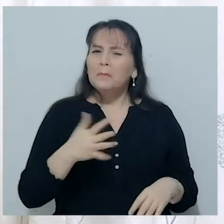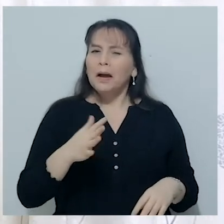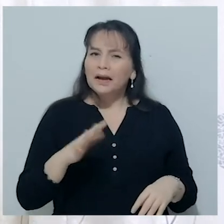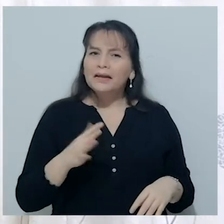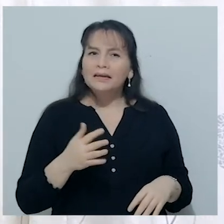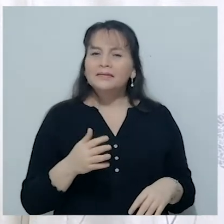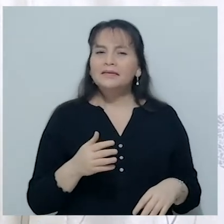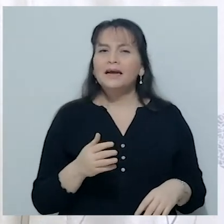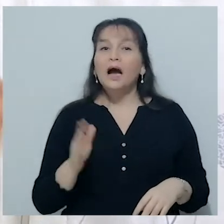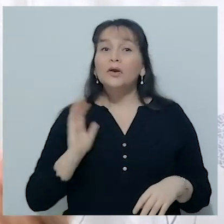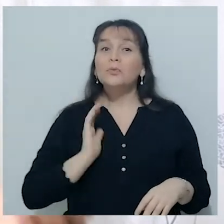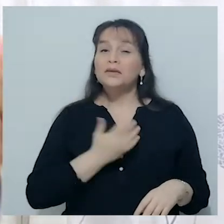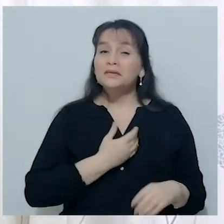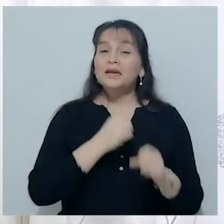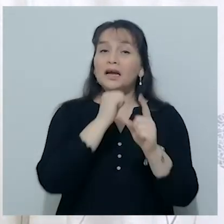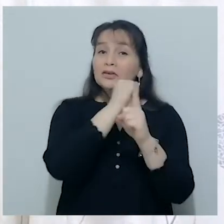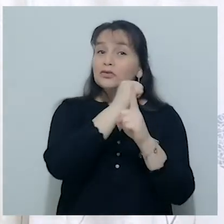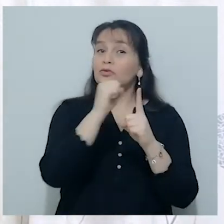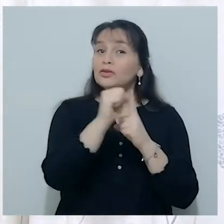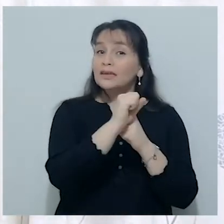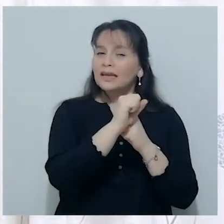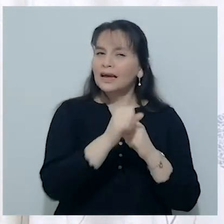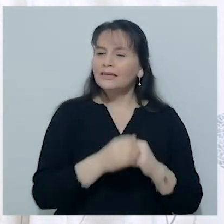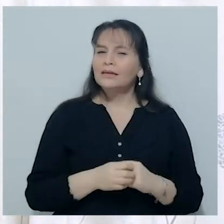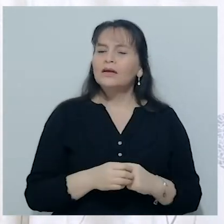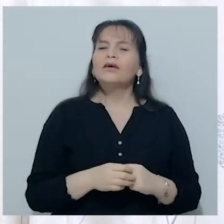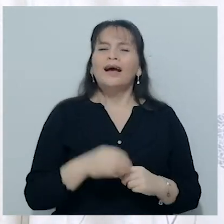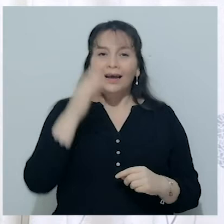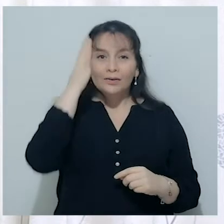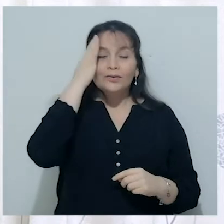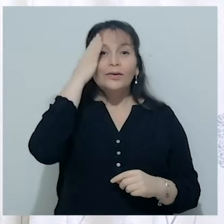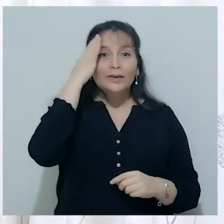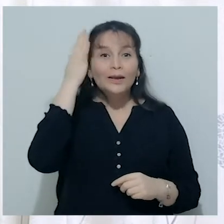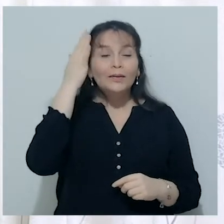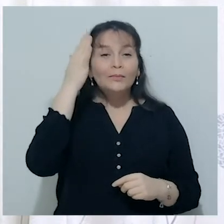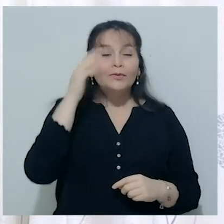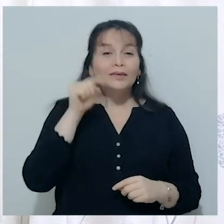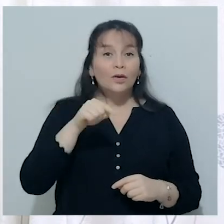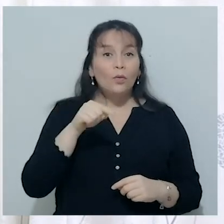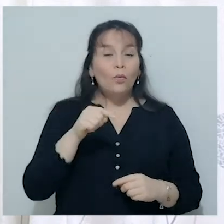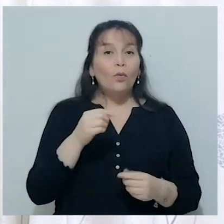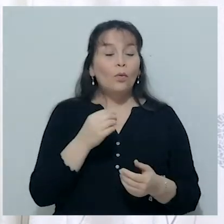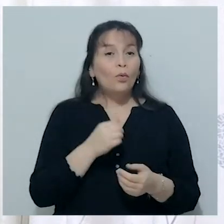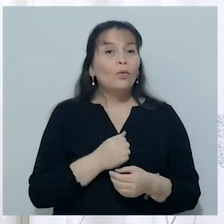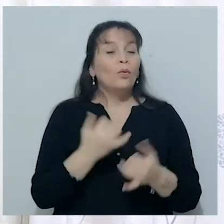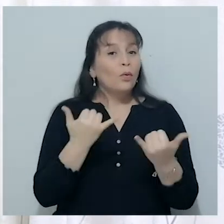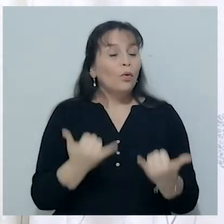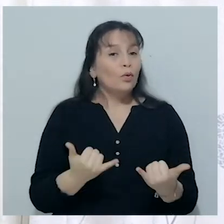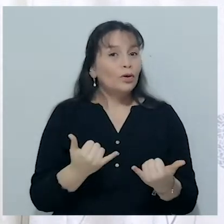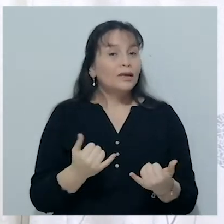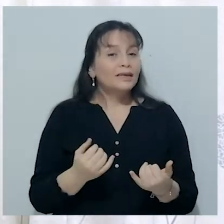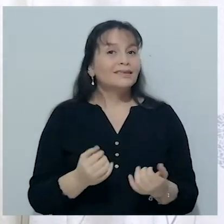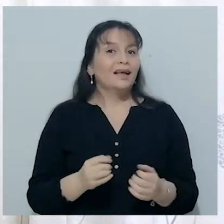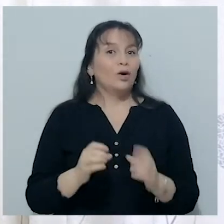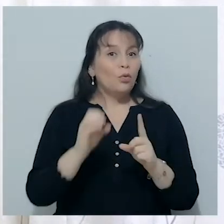la sociedad de los cananeos a la nuestra? ¿Nos estamos dando cuenta lo que hoy es parte